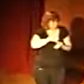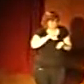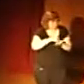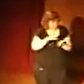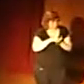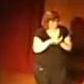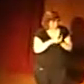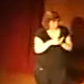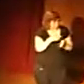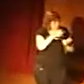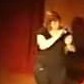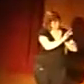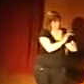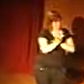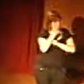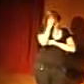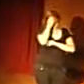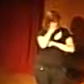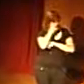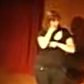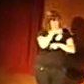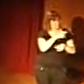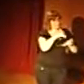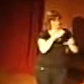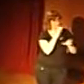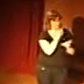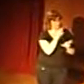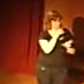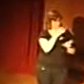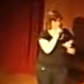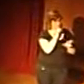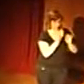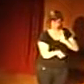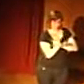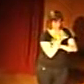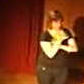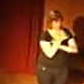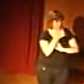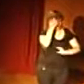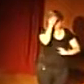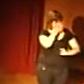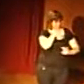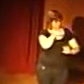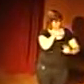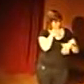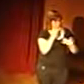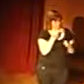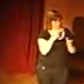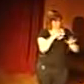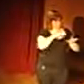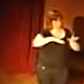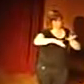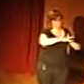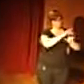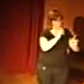los reyes de España de los reyes de Castilla pinta cobadonga como el origen de la monarquía española es decir el paisaje se convierte en un